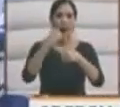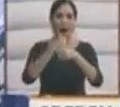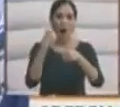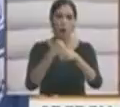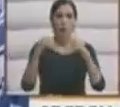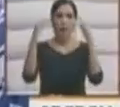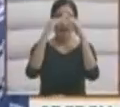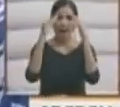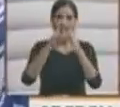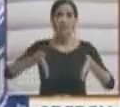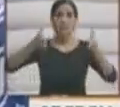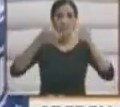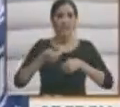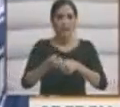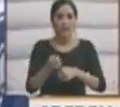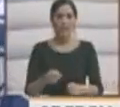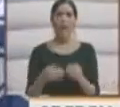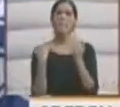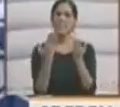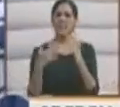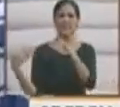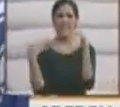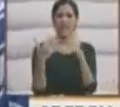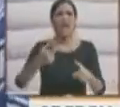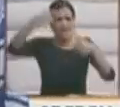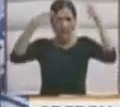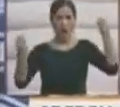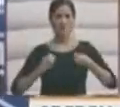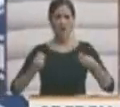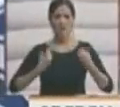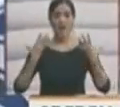a gritar en pie de guerra, ¡Chávez vive!